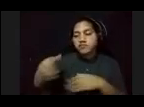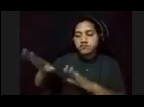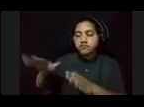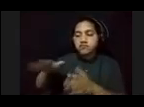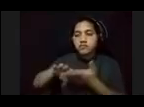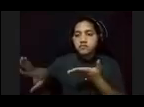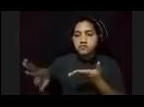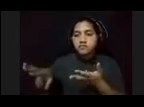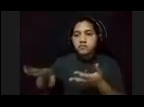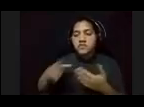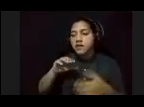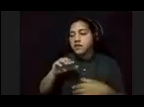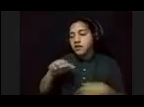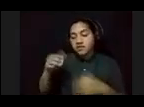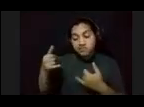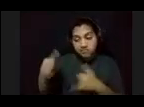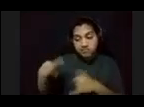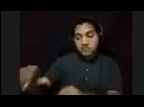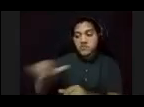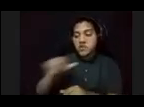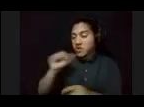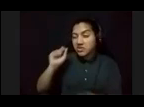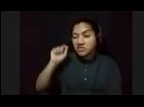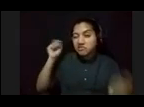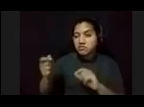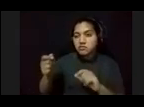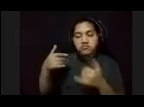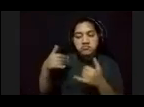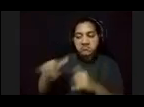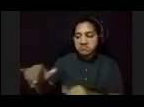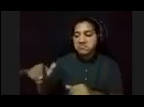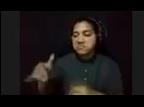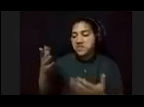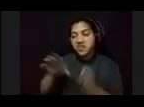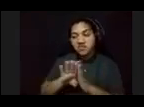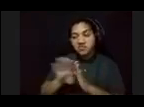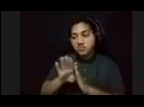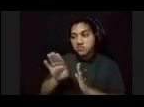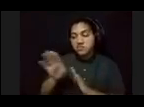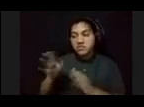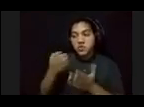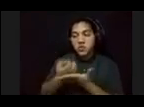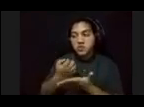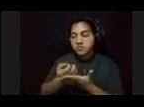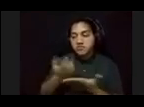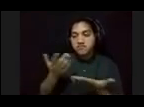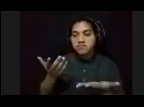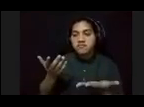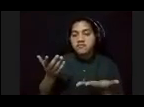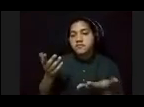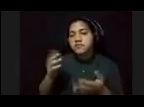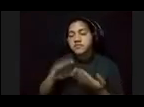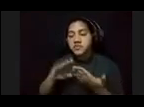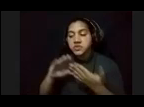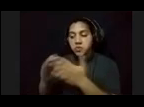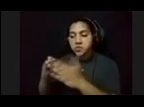sufrido grandes cambios ni ha tenido un progreso económico sustancial. No obstante, es una comunidad que se